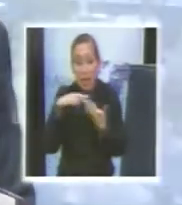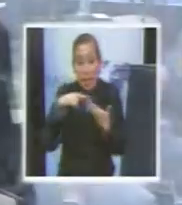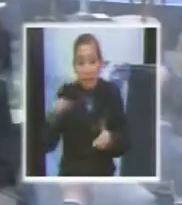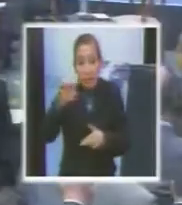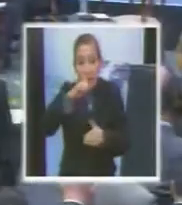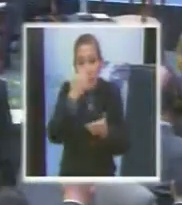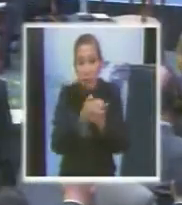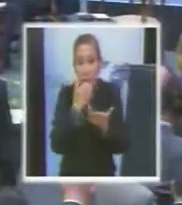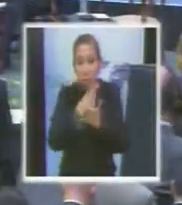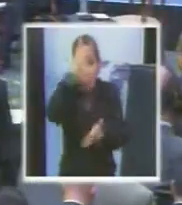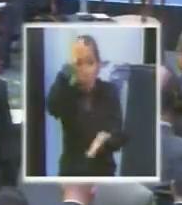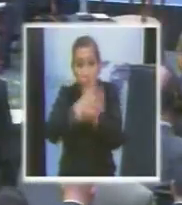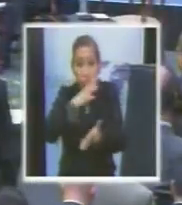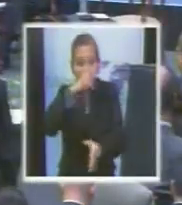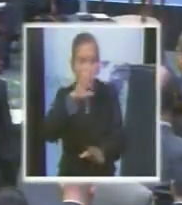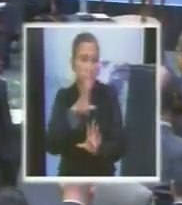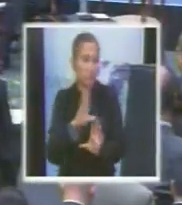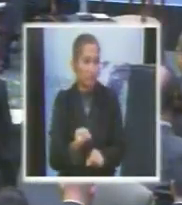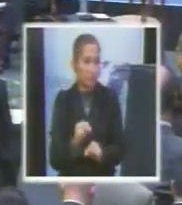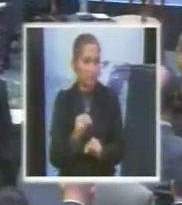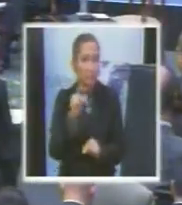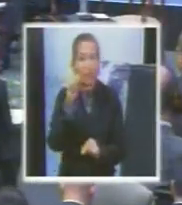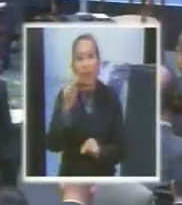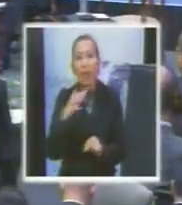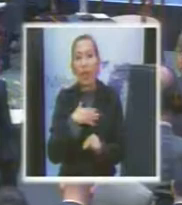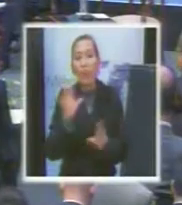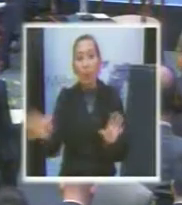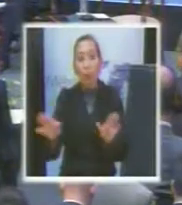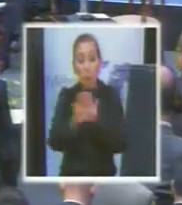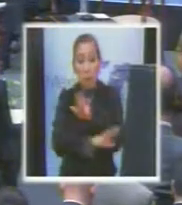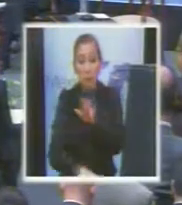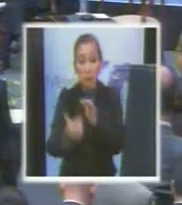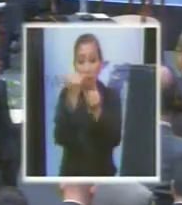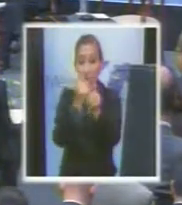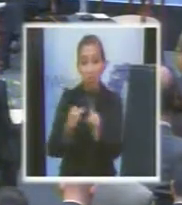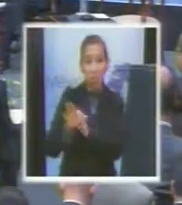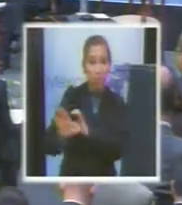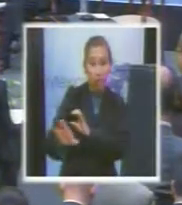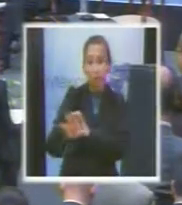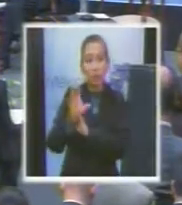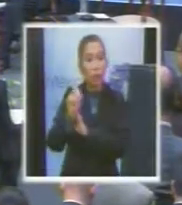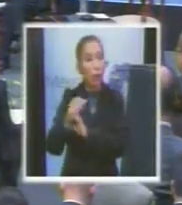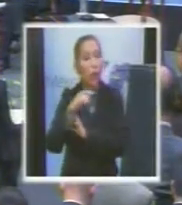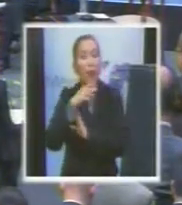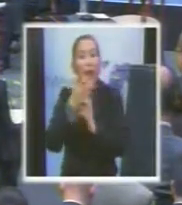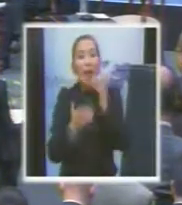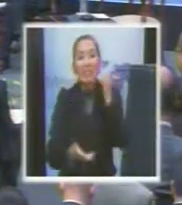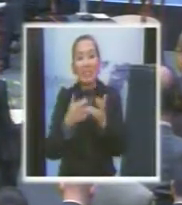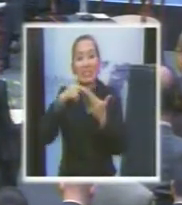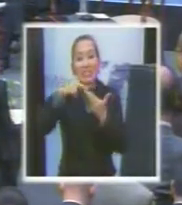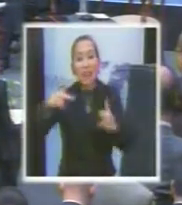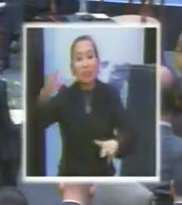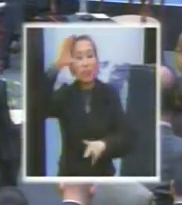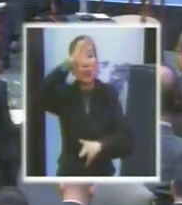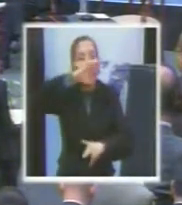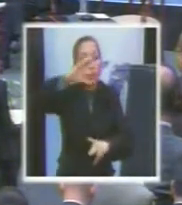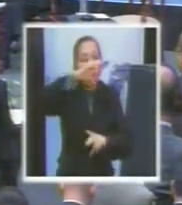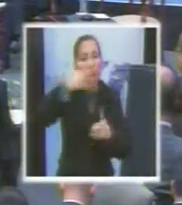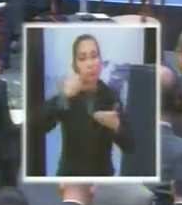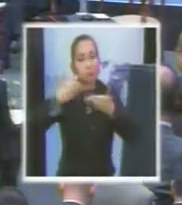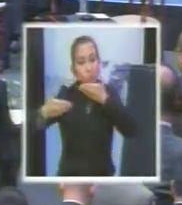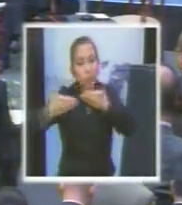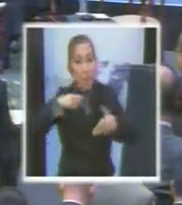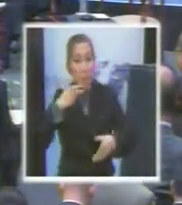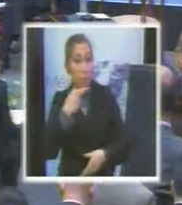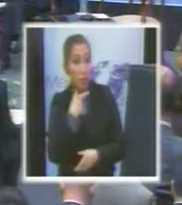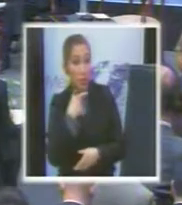relaciones económicas no son todo, que no se sustentan de manera autónoma y que en ocasiones las relaciones culturales, diplomáticas